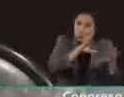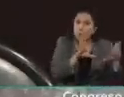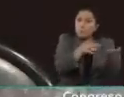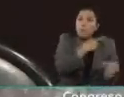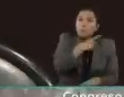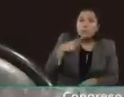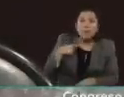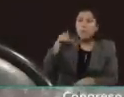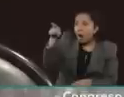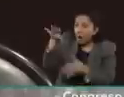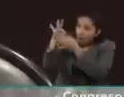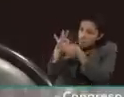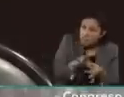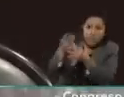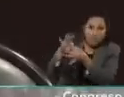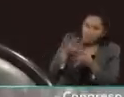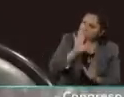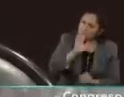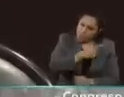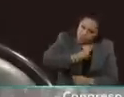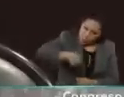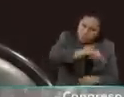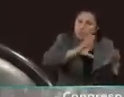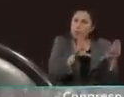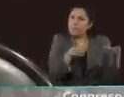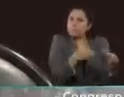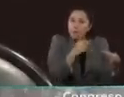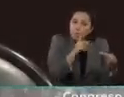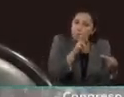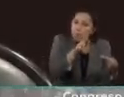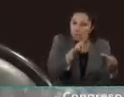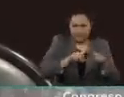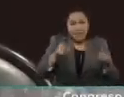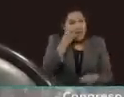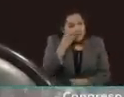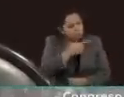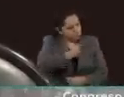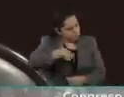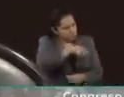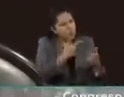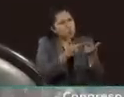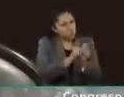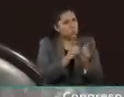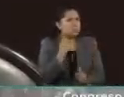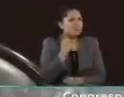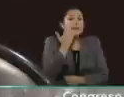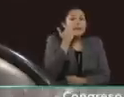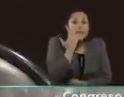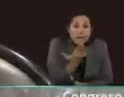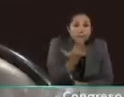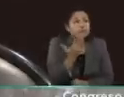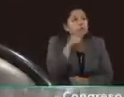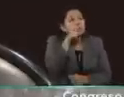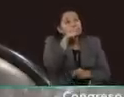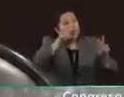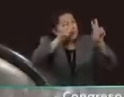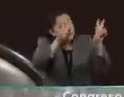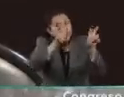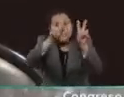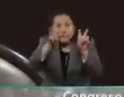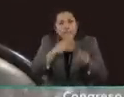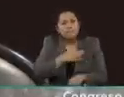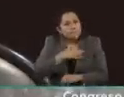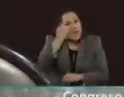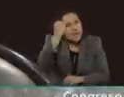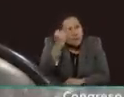entonces, nos definimos como un partido de posición política y no como uno de oposición irresponsable.